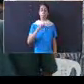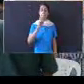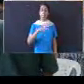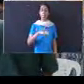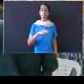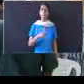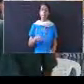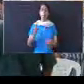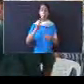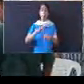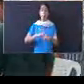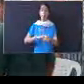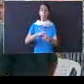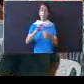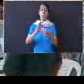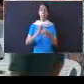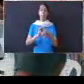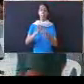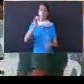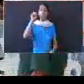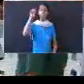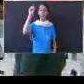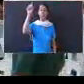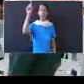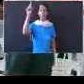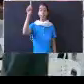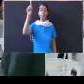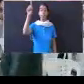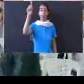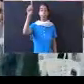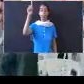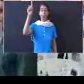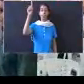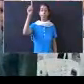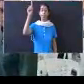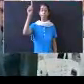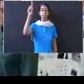Necesita más de ti